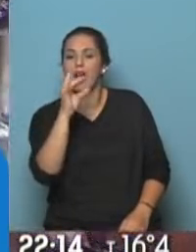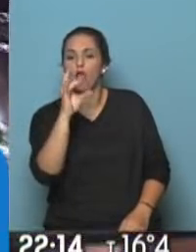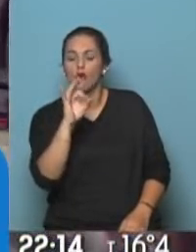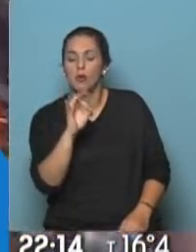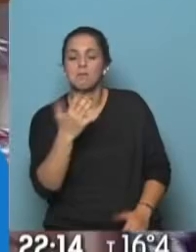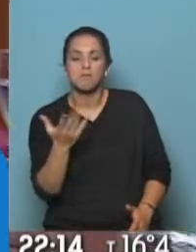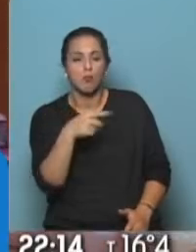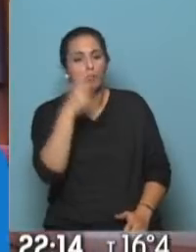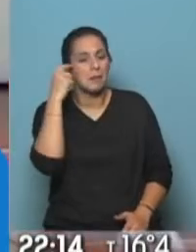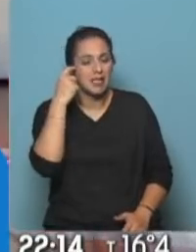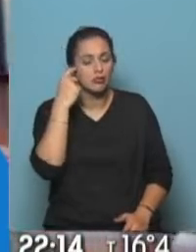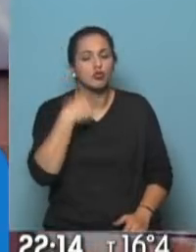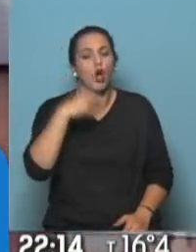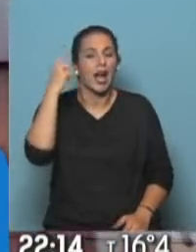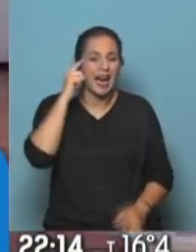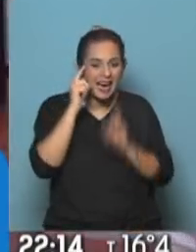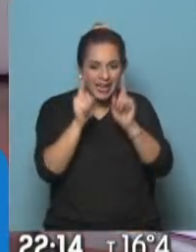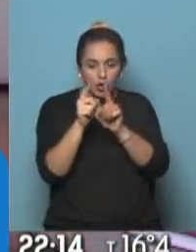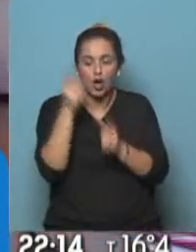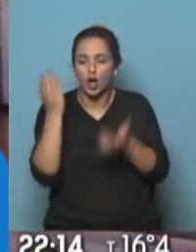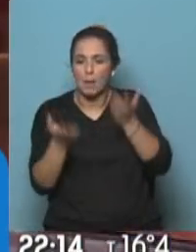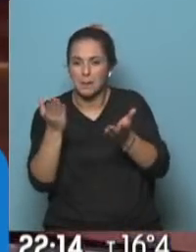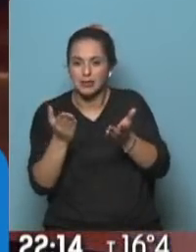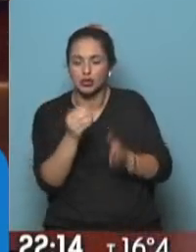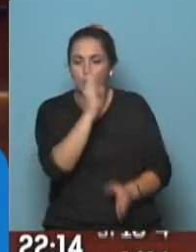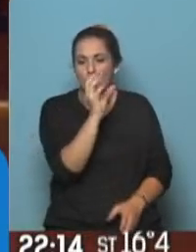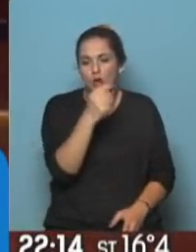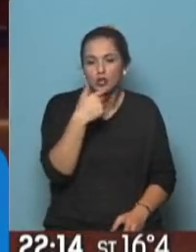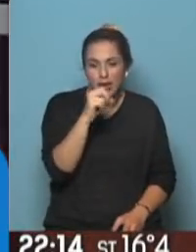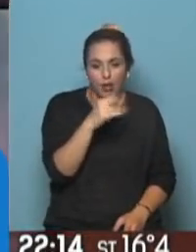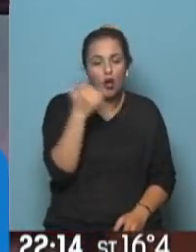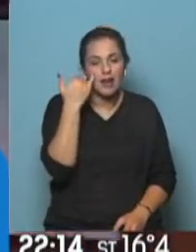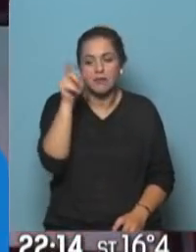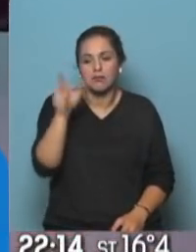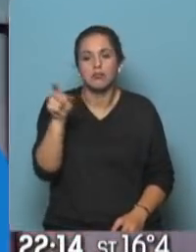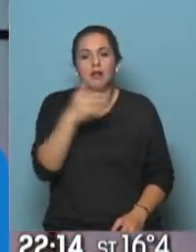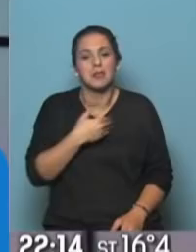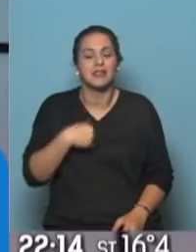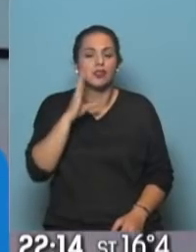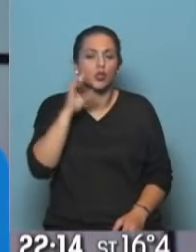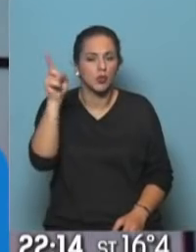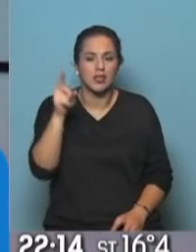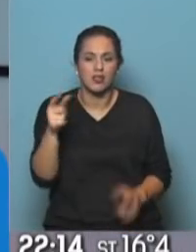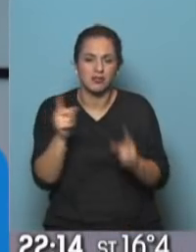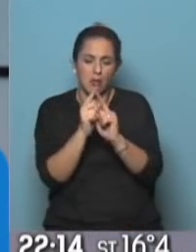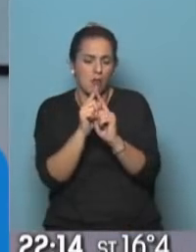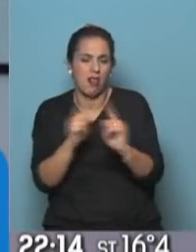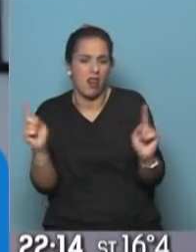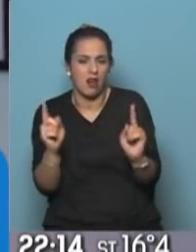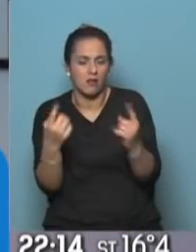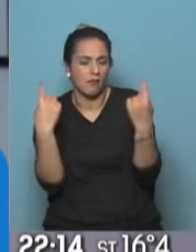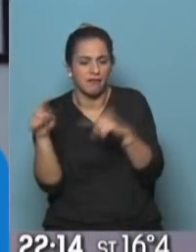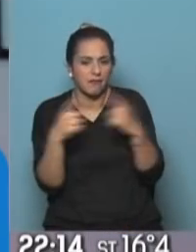Yo creo que esa comparación Bolsonaro y Trump es muy distante. infinitamente distante.